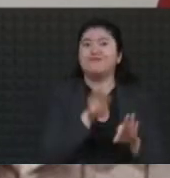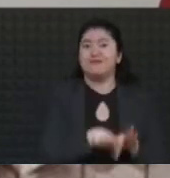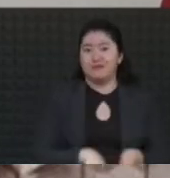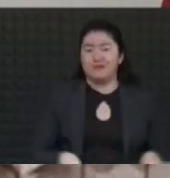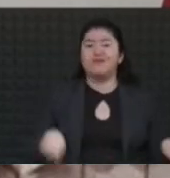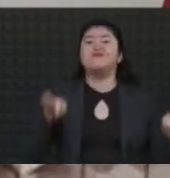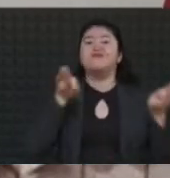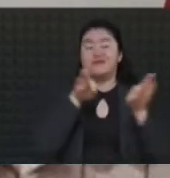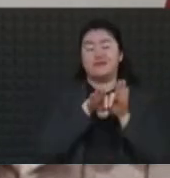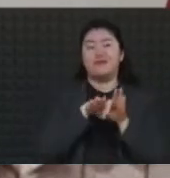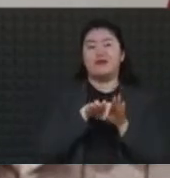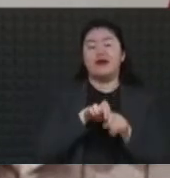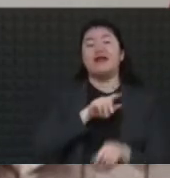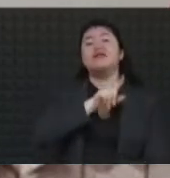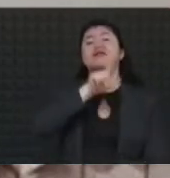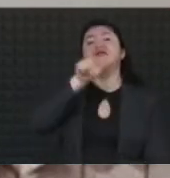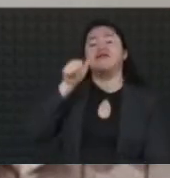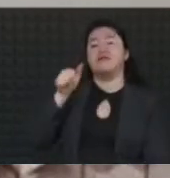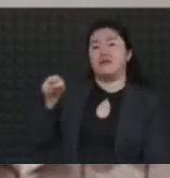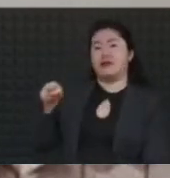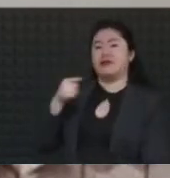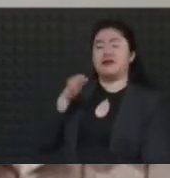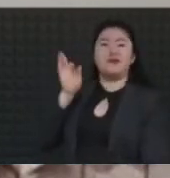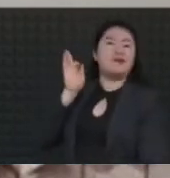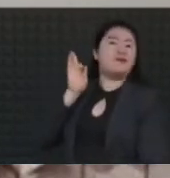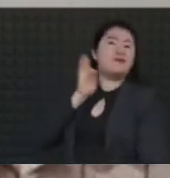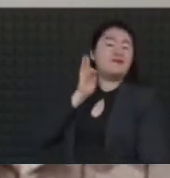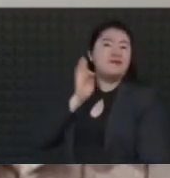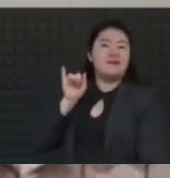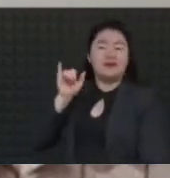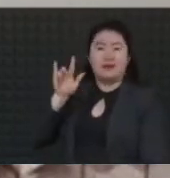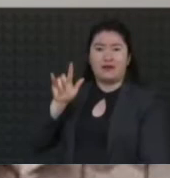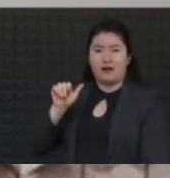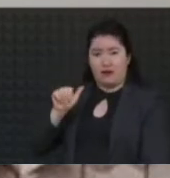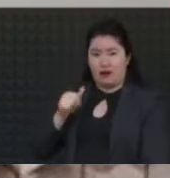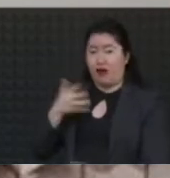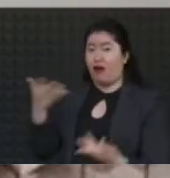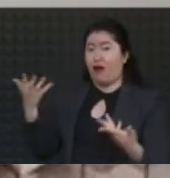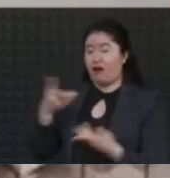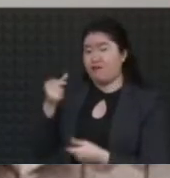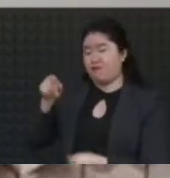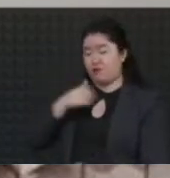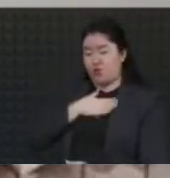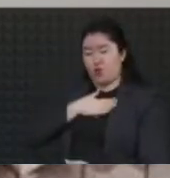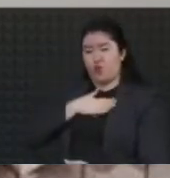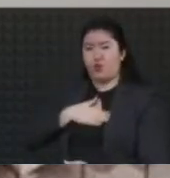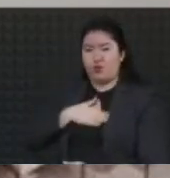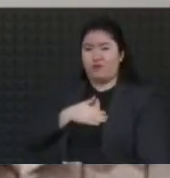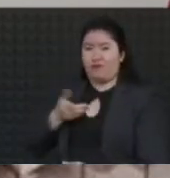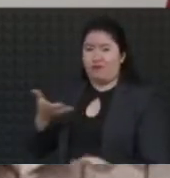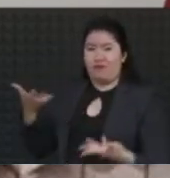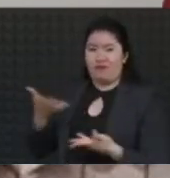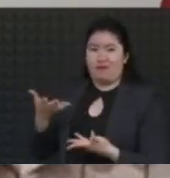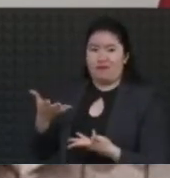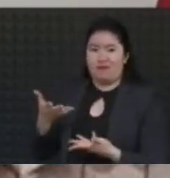la justicia pues ya tendrá que establecer la Fiscalía General de Justicia y el propio tribunal.